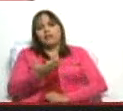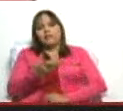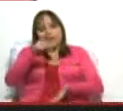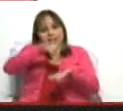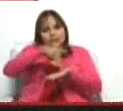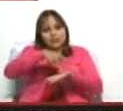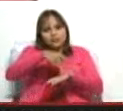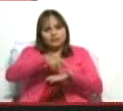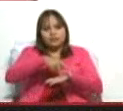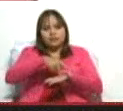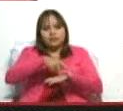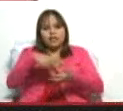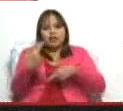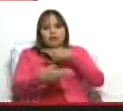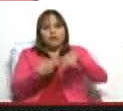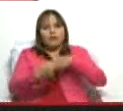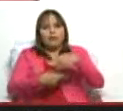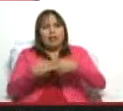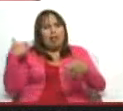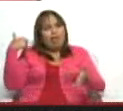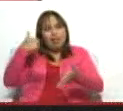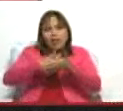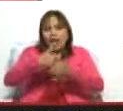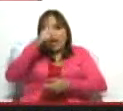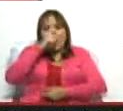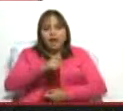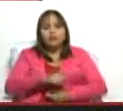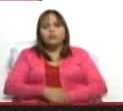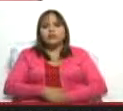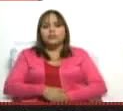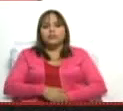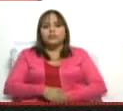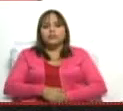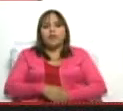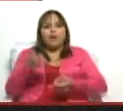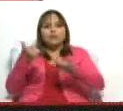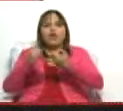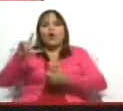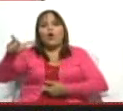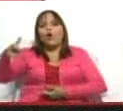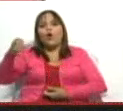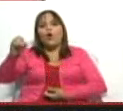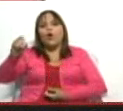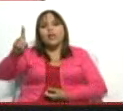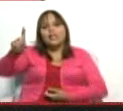militante revolucionario de hace años, Alcides Goitía.